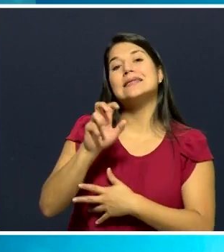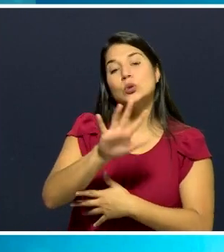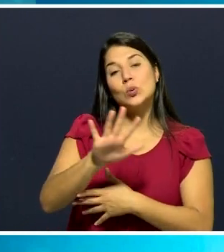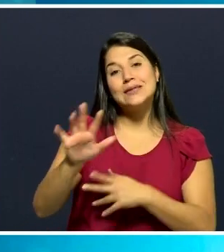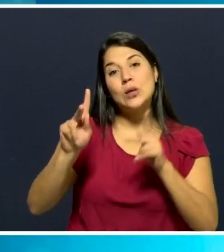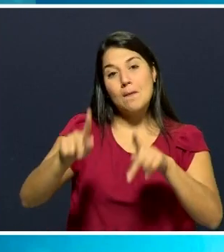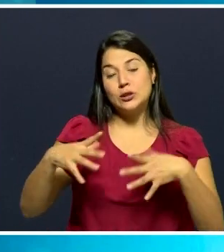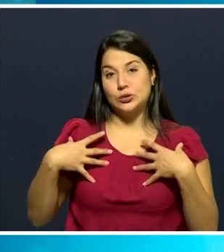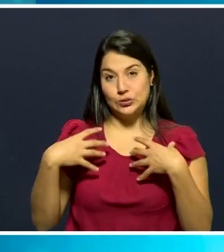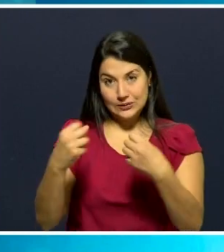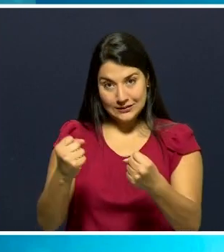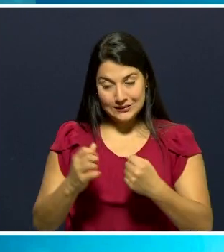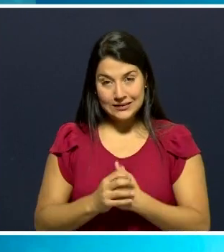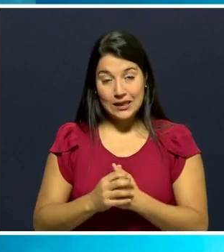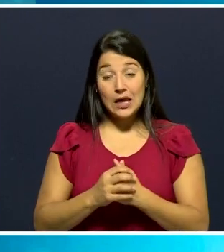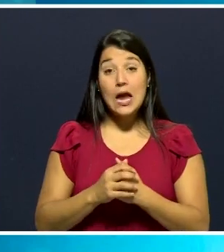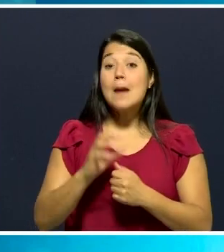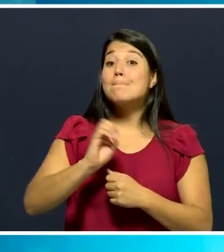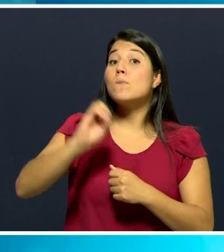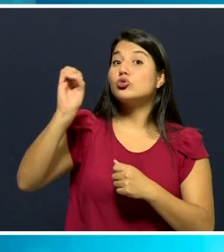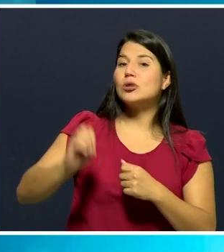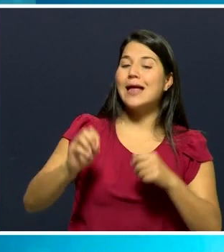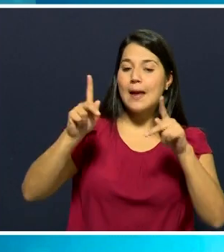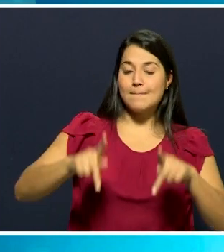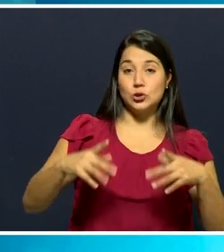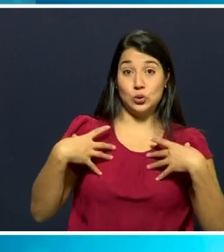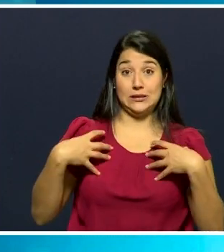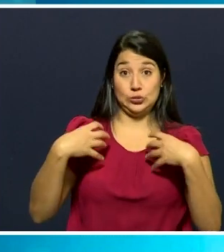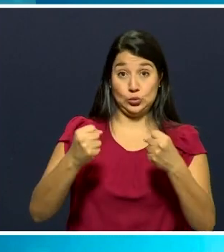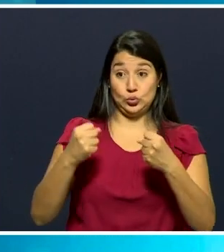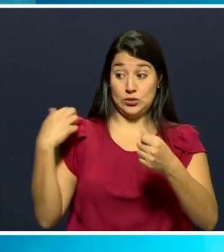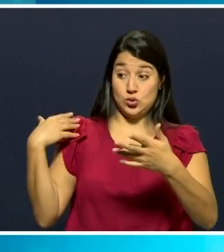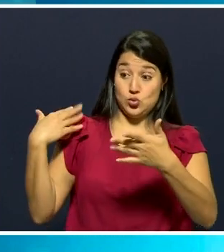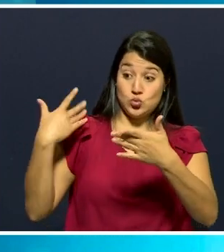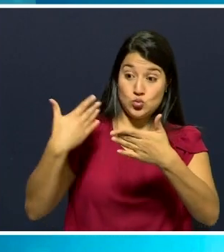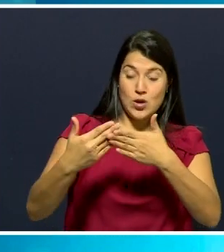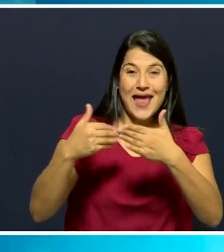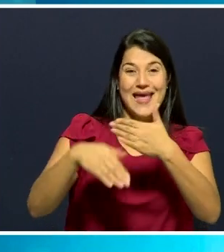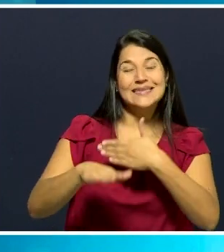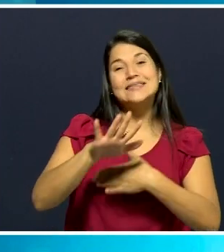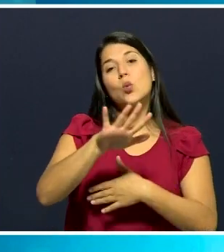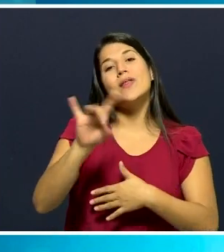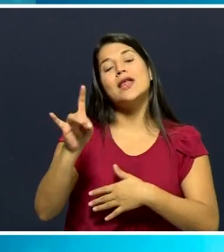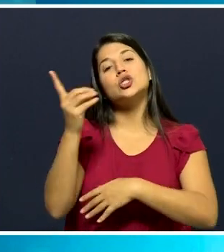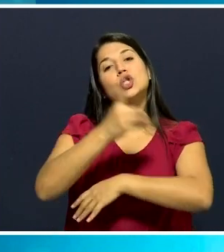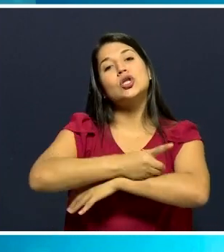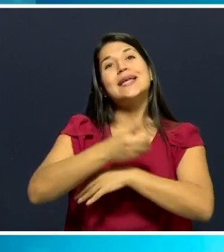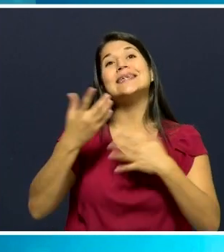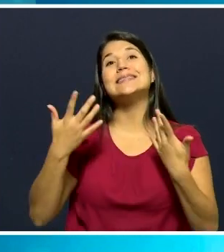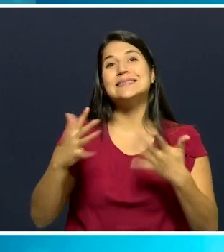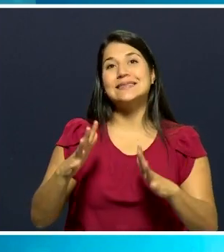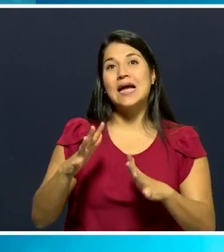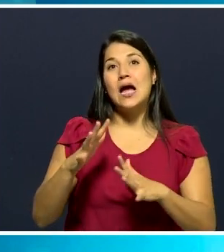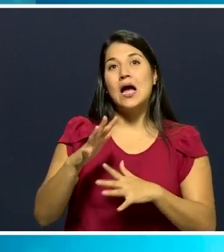recuperados. La tasa de recuperados a 58 días es de 48.6 personas